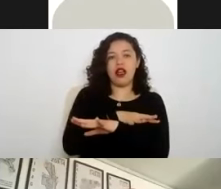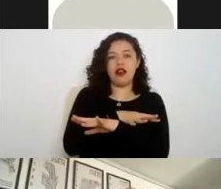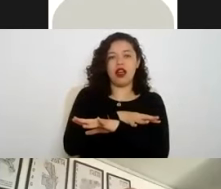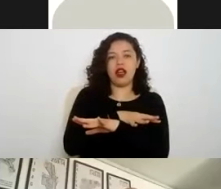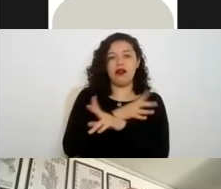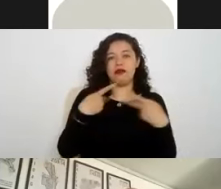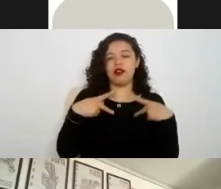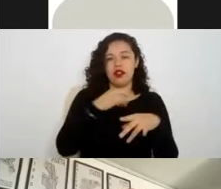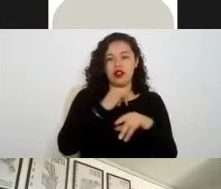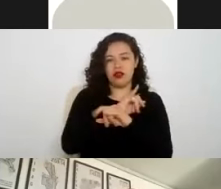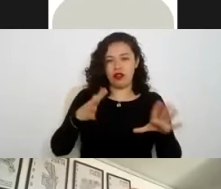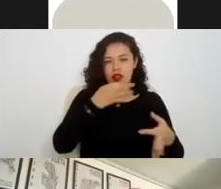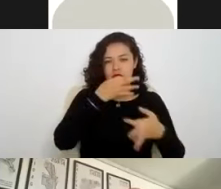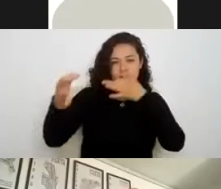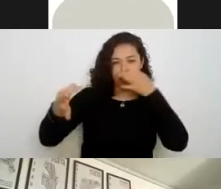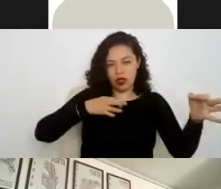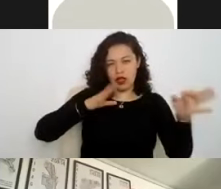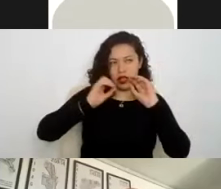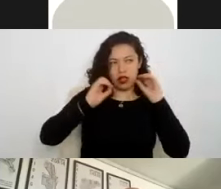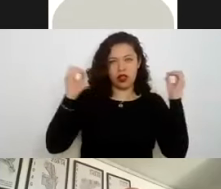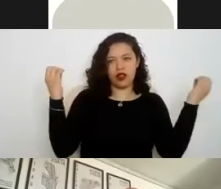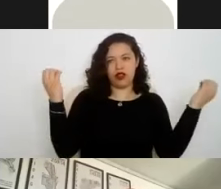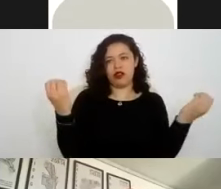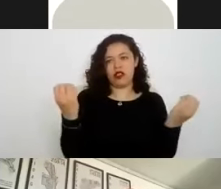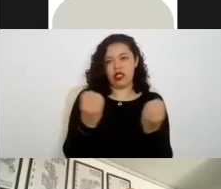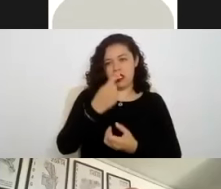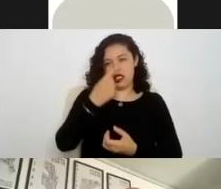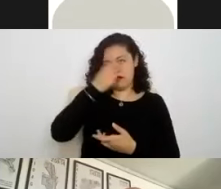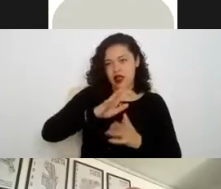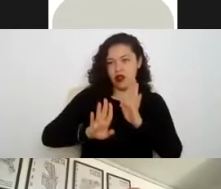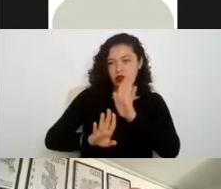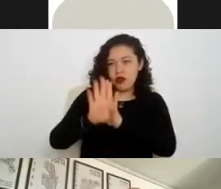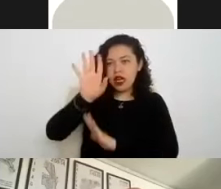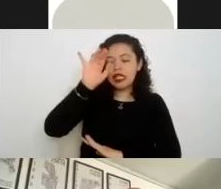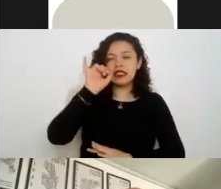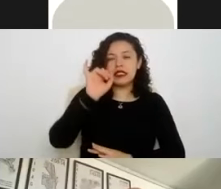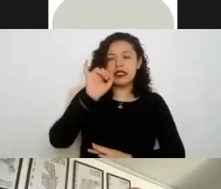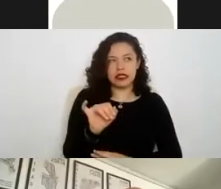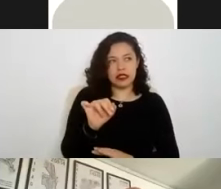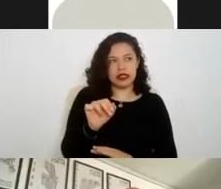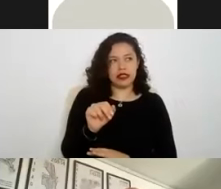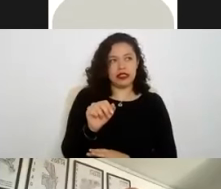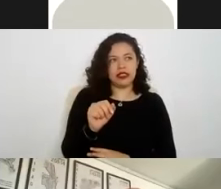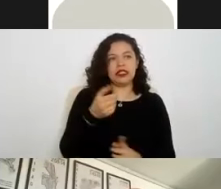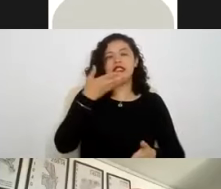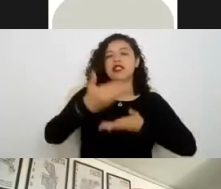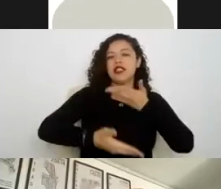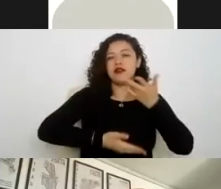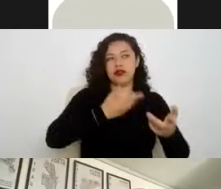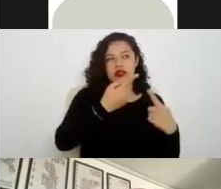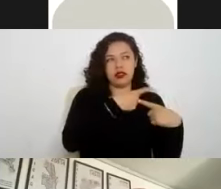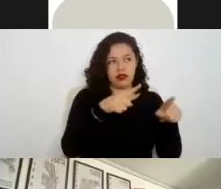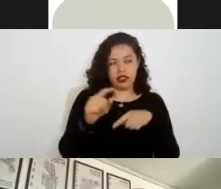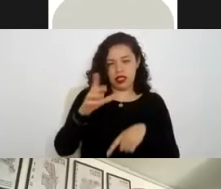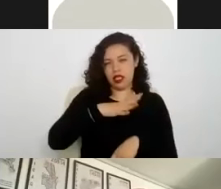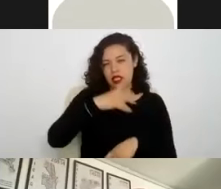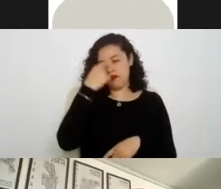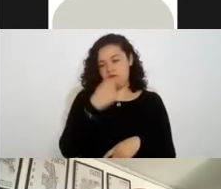gente cómo eran las organizaciones, qué estaban haciendo. Y empezamos a hacer diferentes servicios que en ese